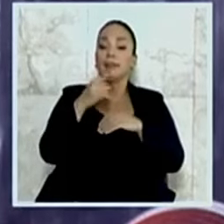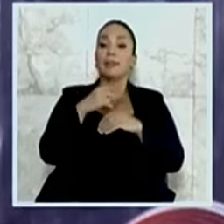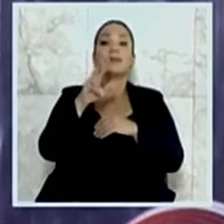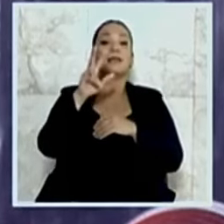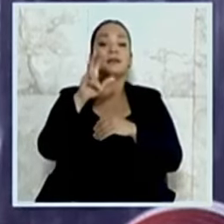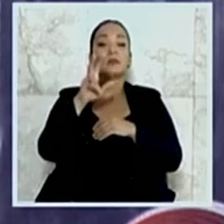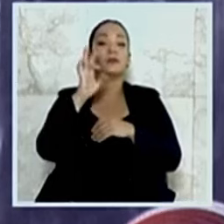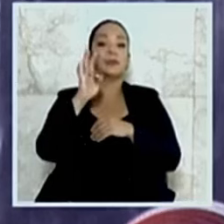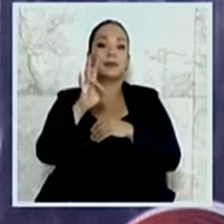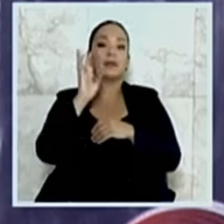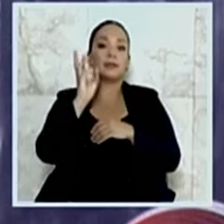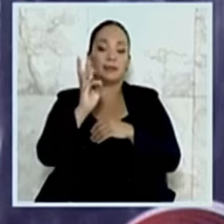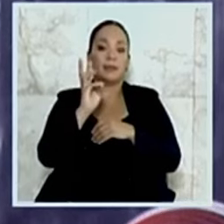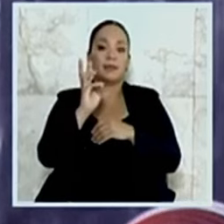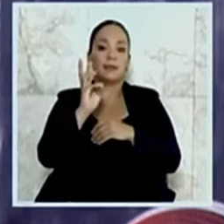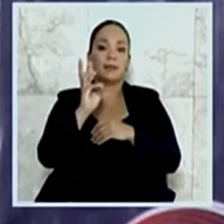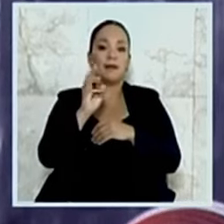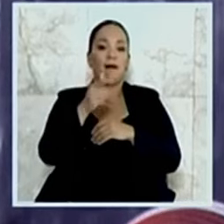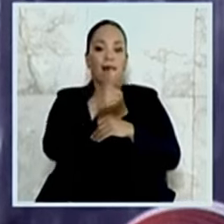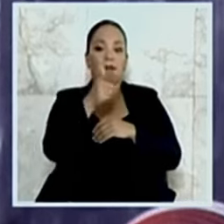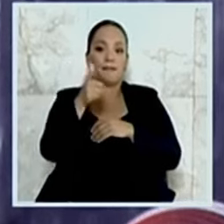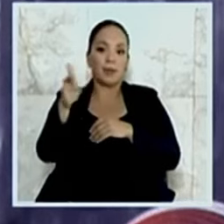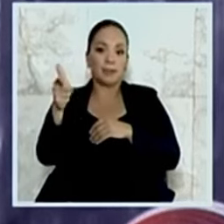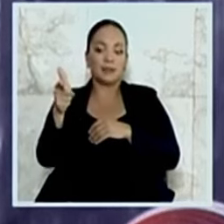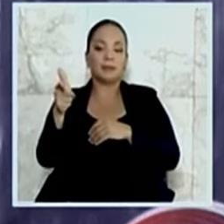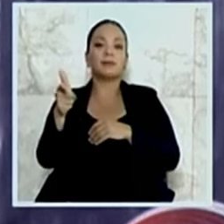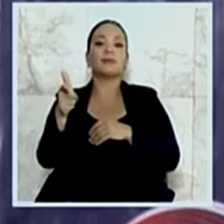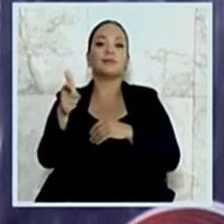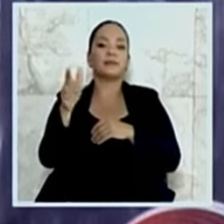individuos relacionados con esos sucesos.